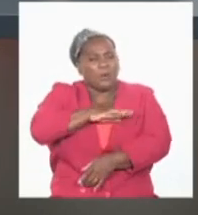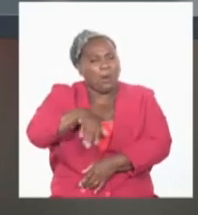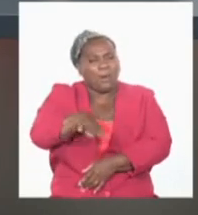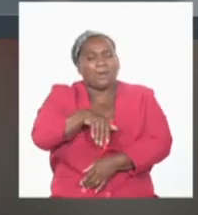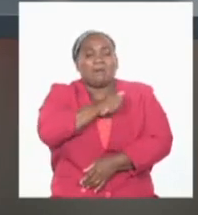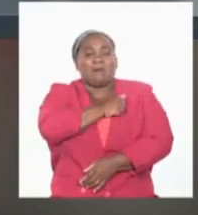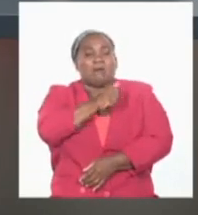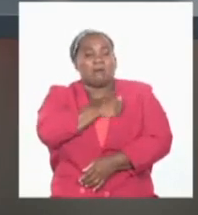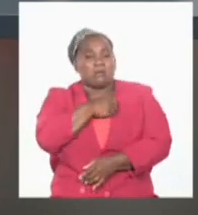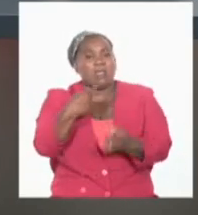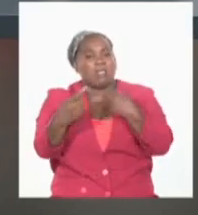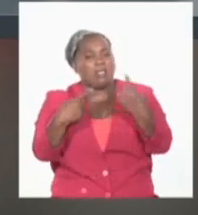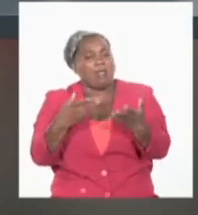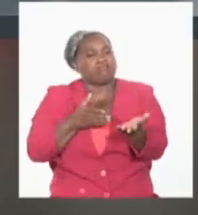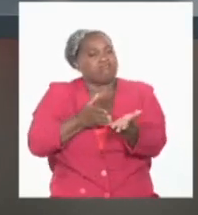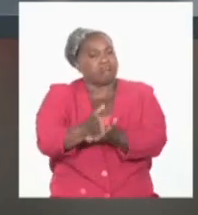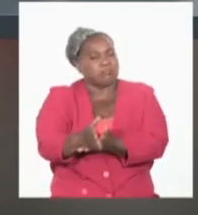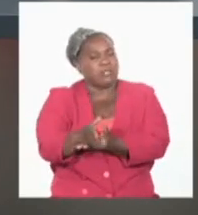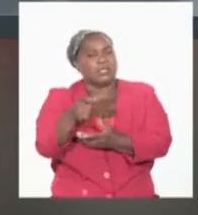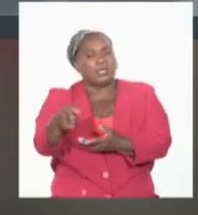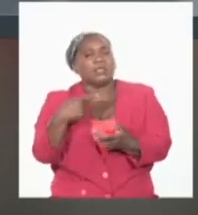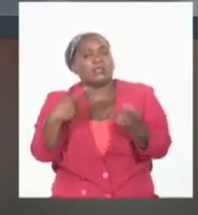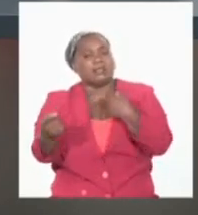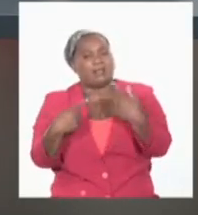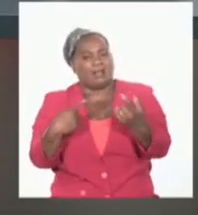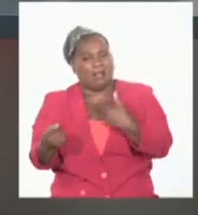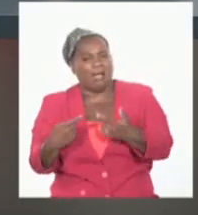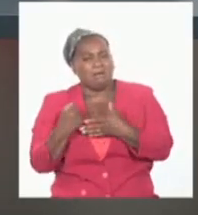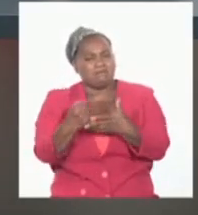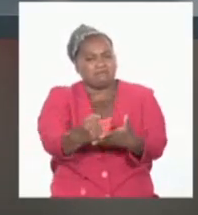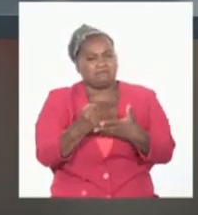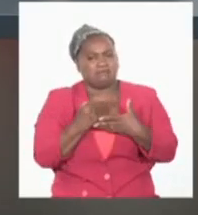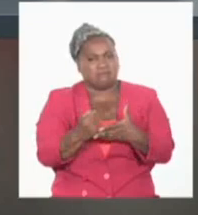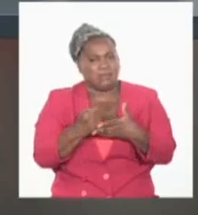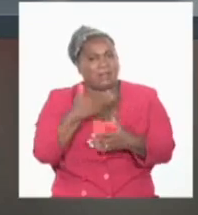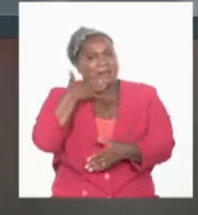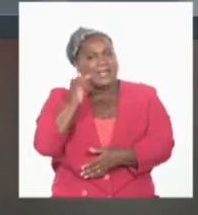y contribuir al desarrollo de intercambios y la colaboración en aras